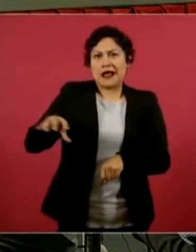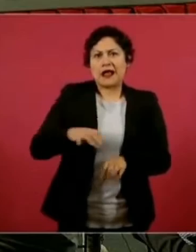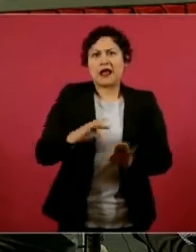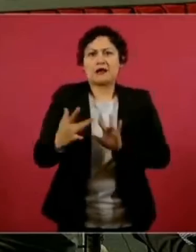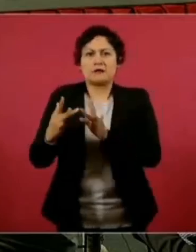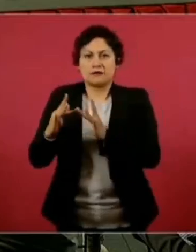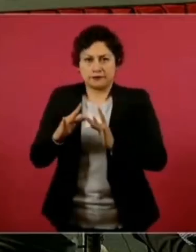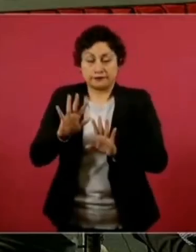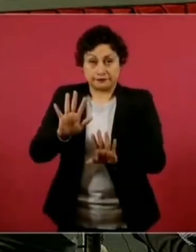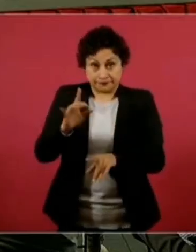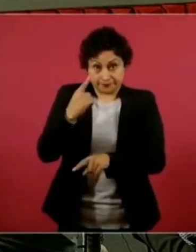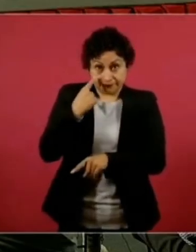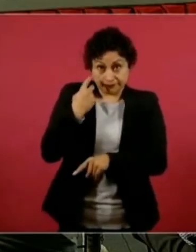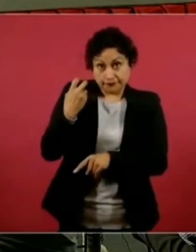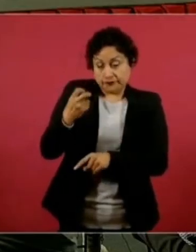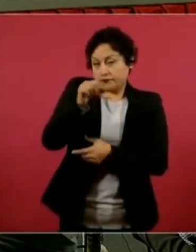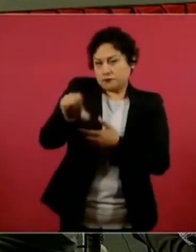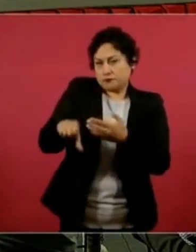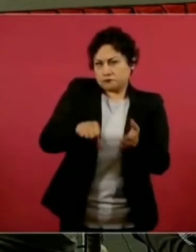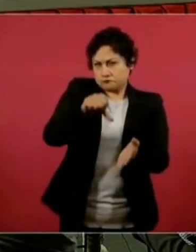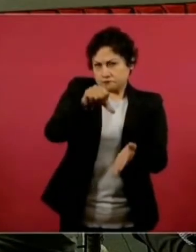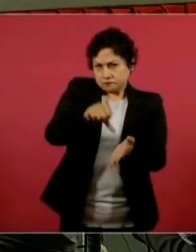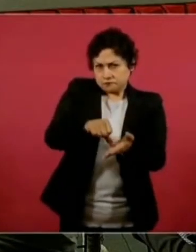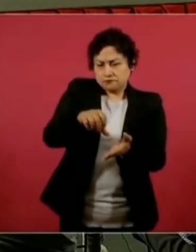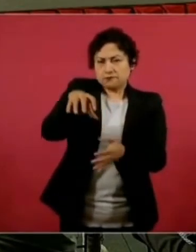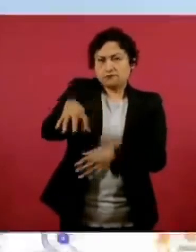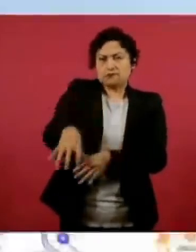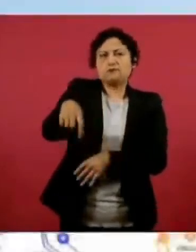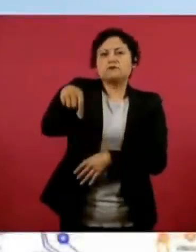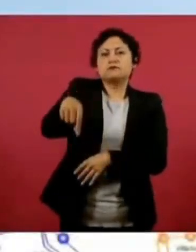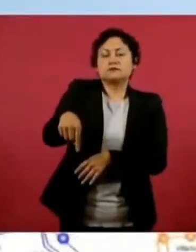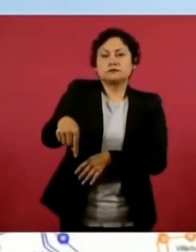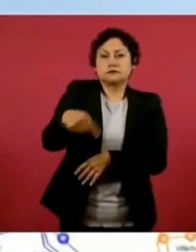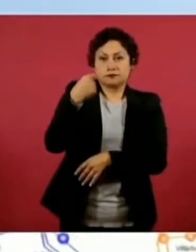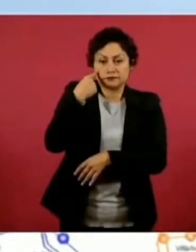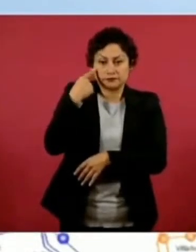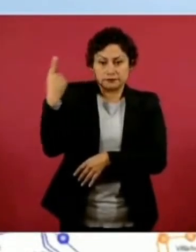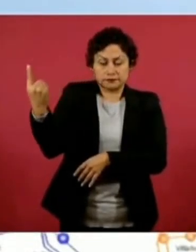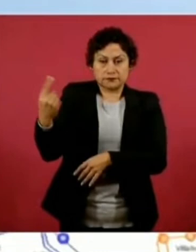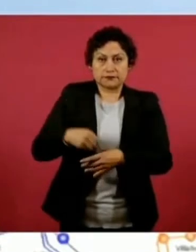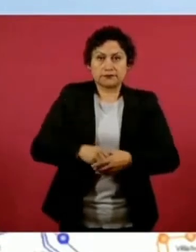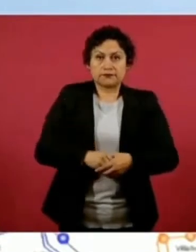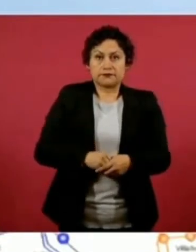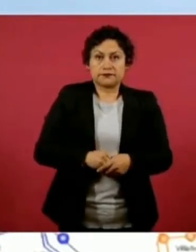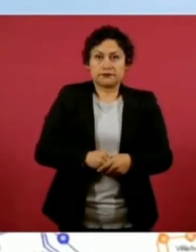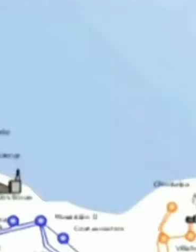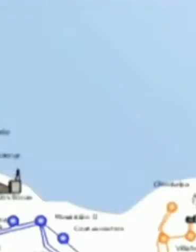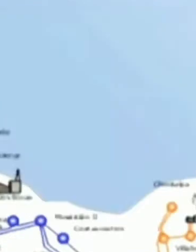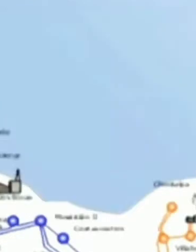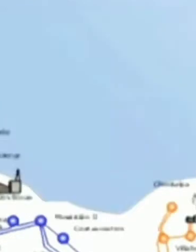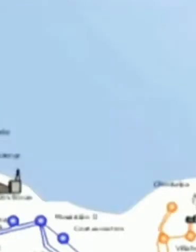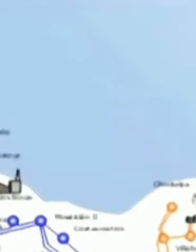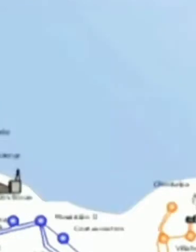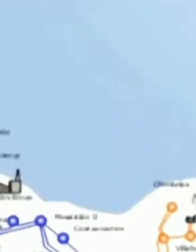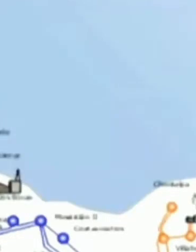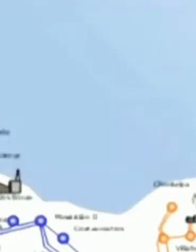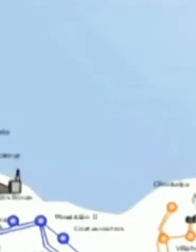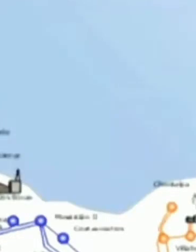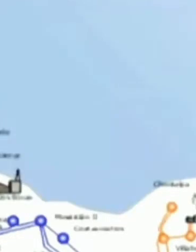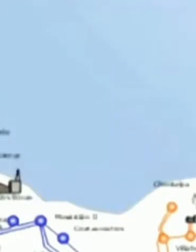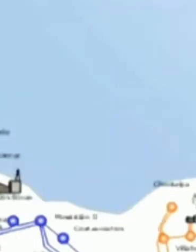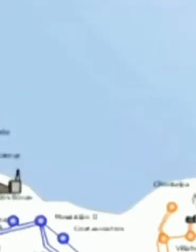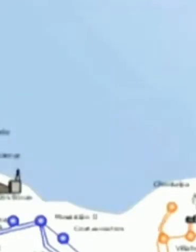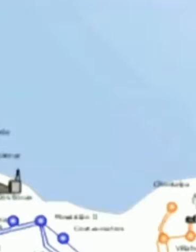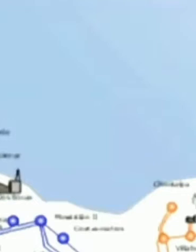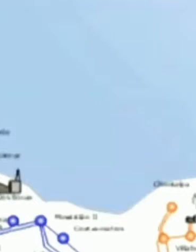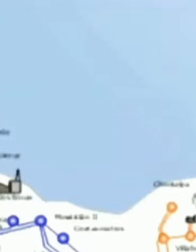una central del tipo solar fotovoltaico, en un circuito ya existente y fundamental, vamos